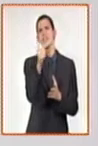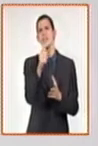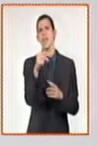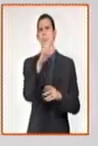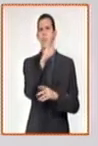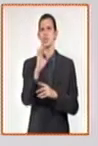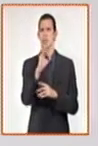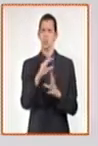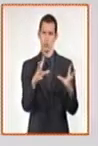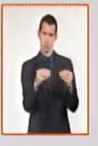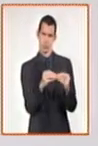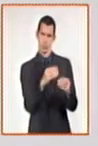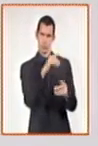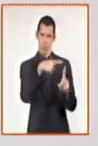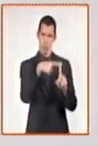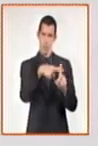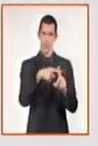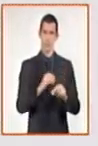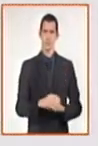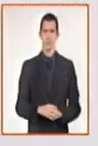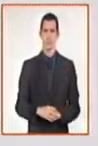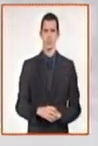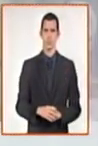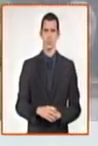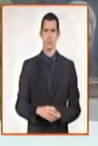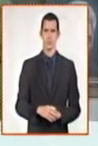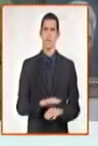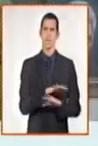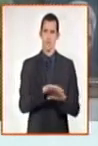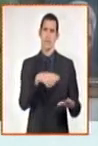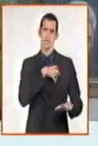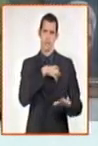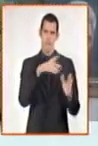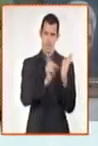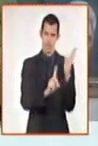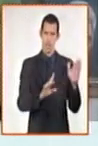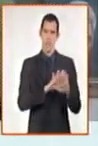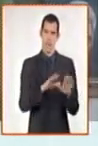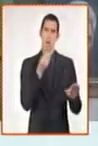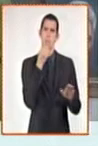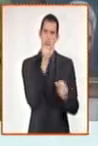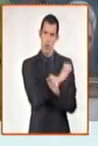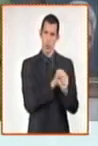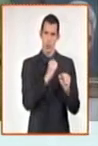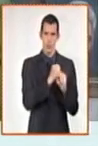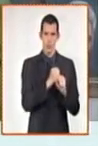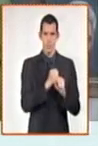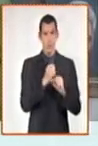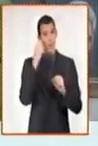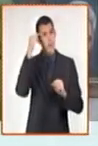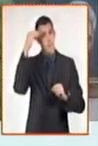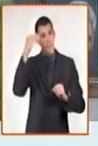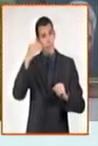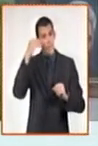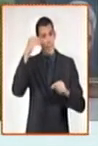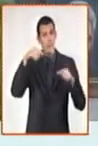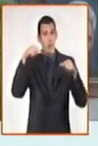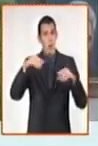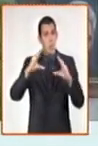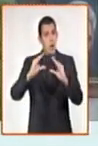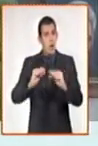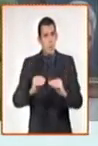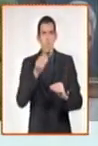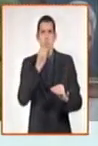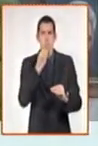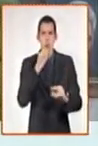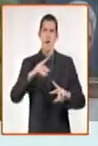cuenta que tenemos más de 235.000 clientes. Yo creo que se tiene que seguir trabajando. Se pronostica que antes de que concluya en la tarde-noche